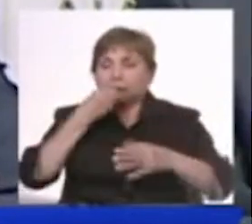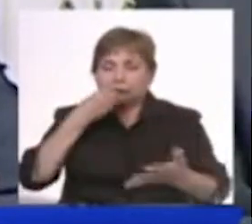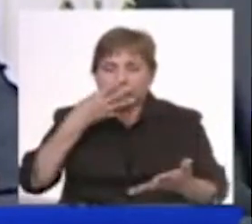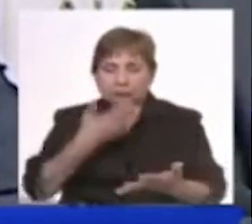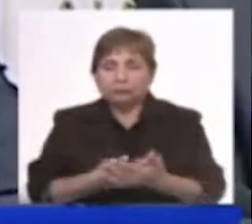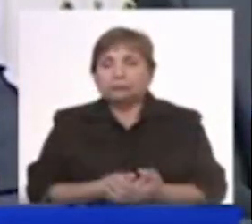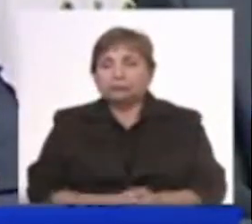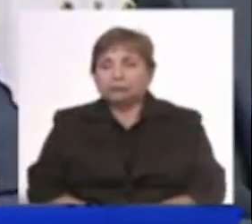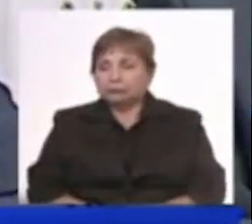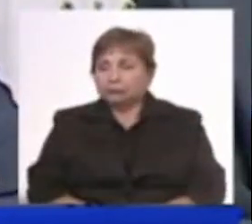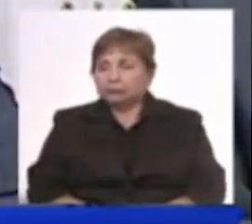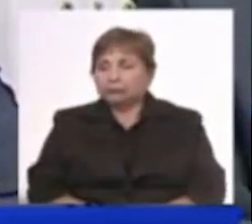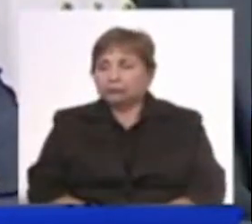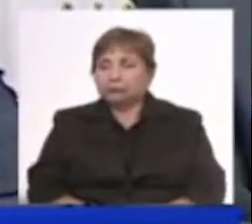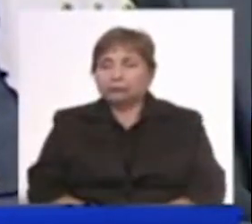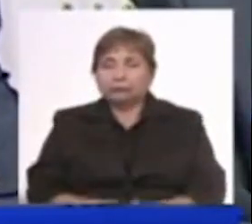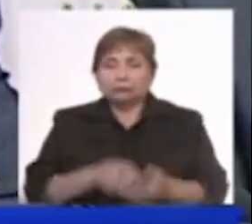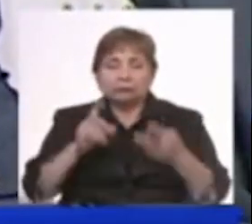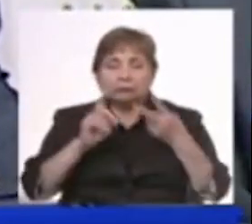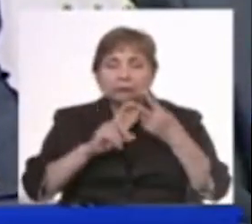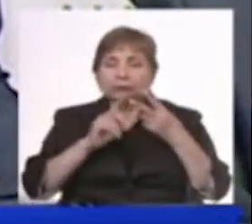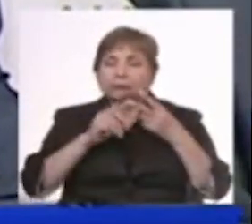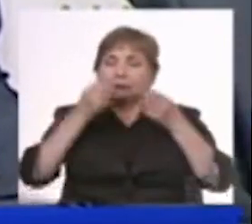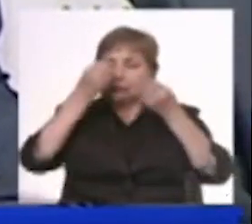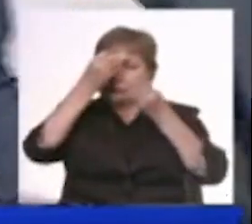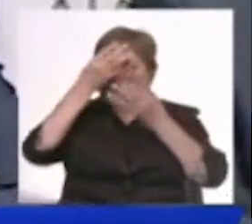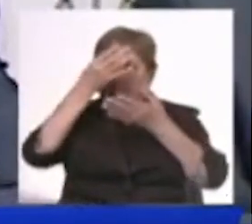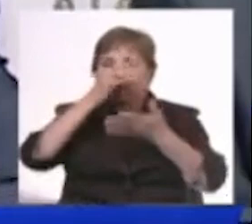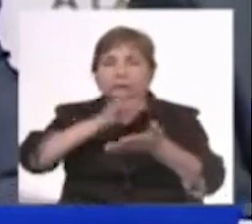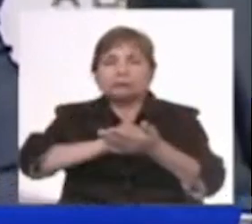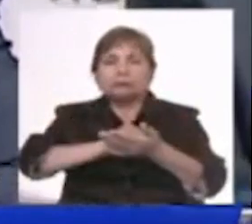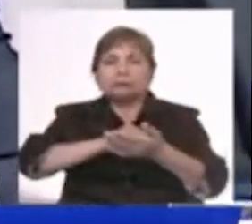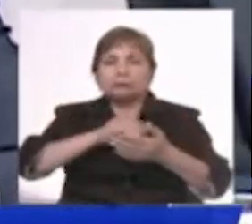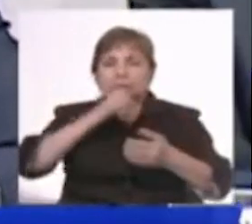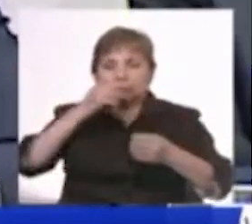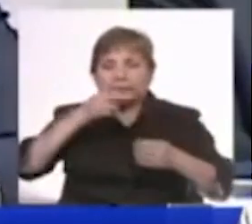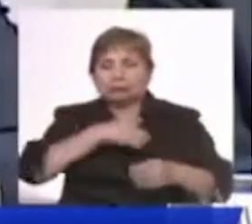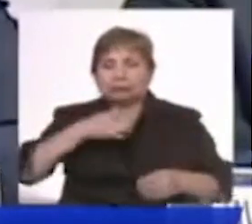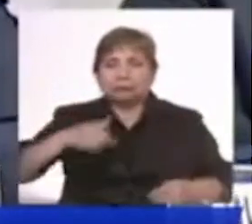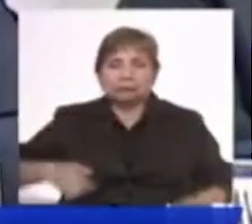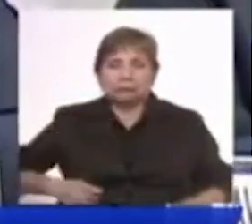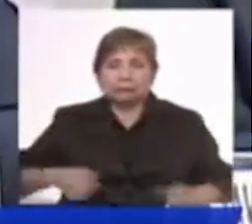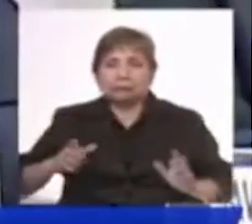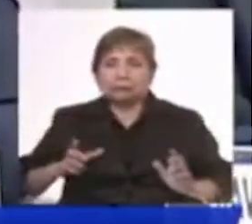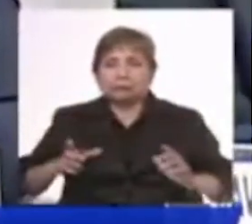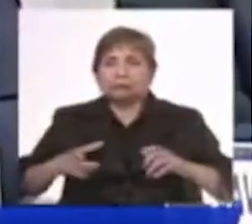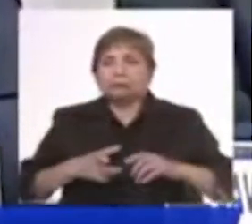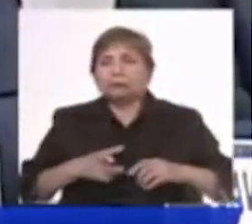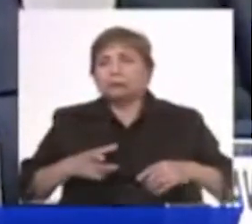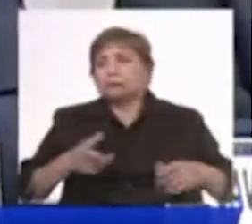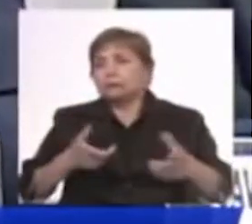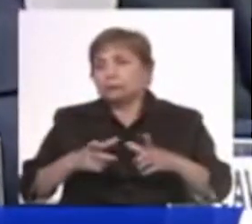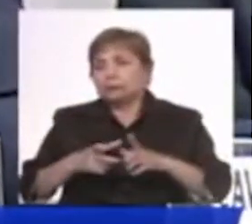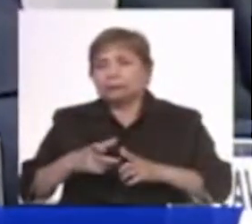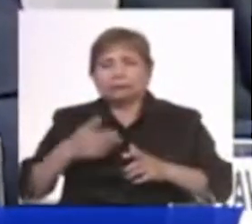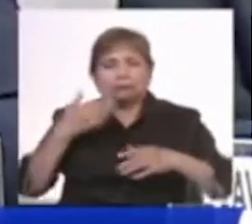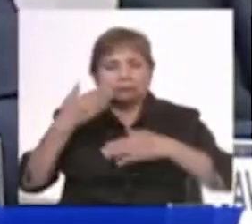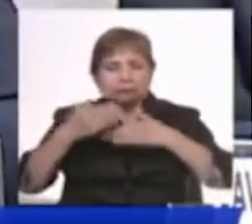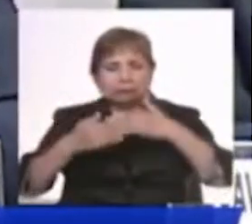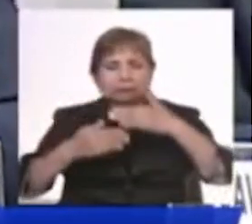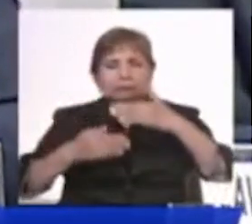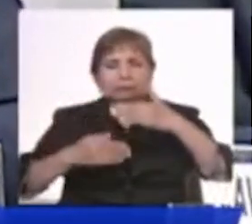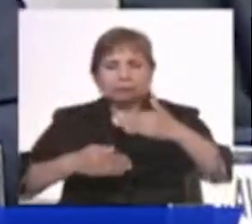bien. Y en segundo lugar, transmitirles que por disposición del presidente del Congreso,